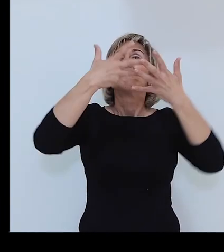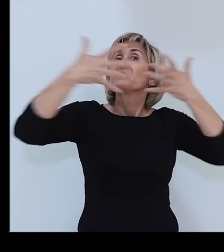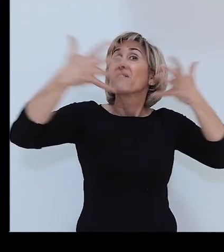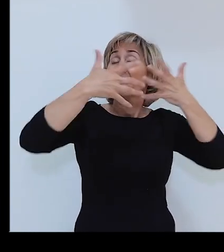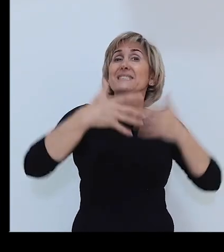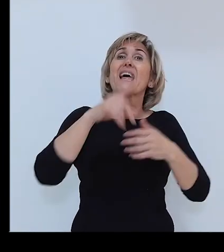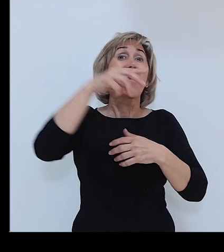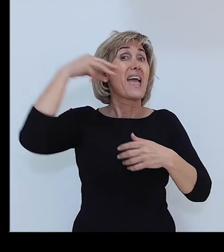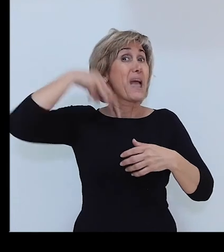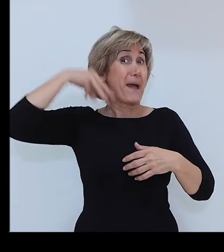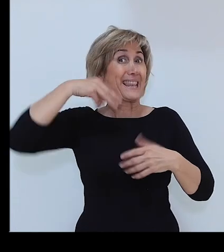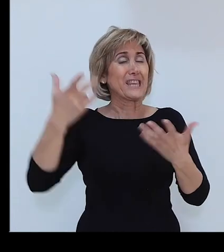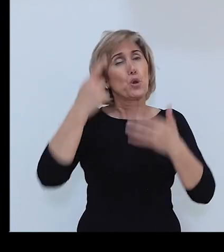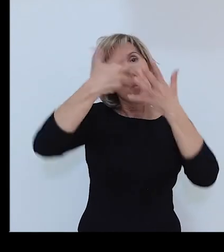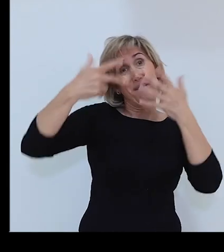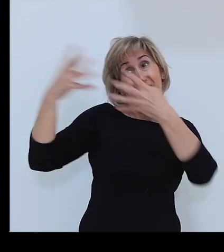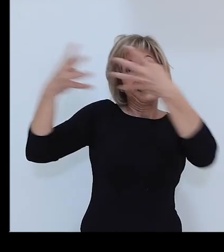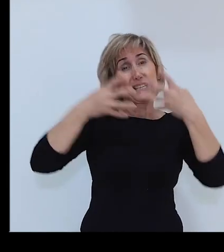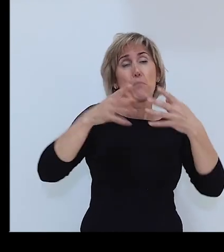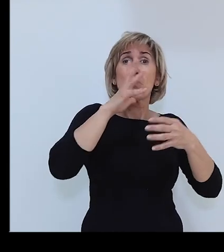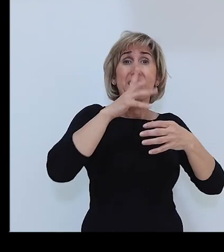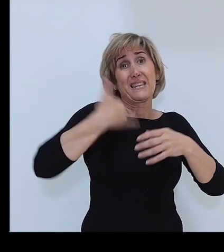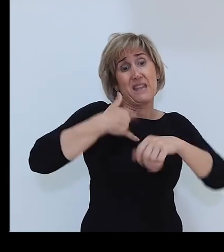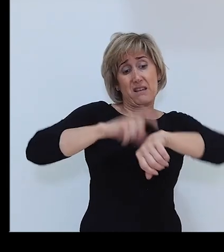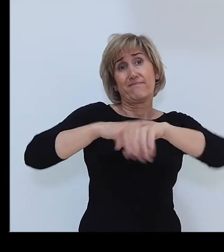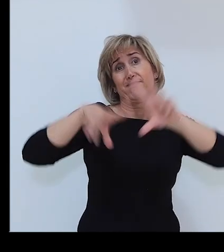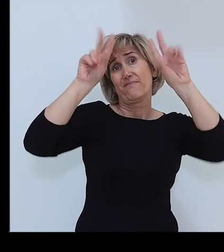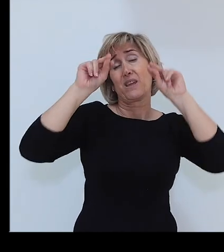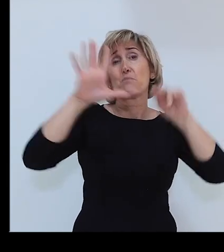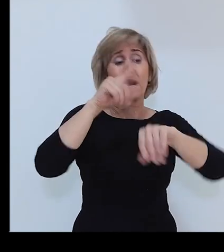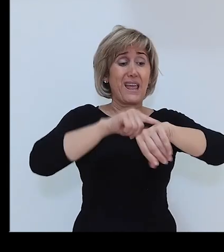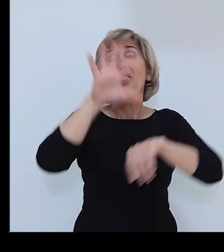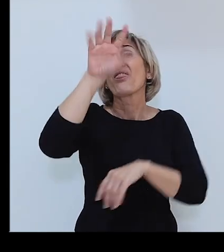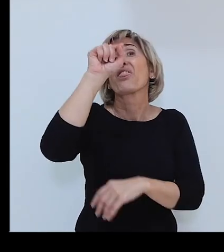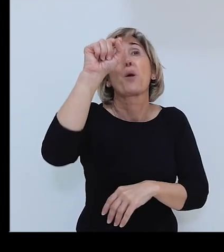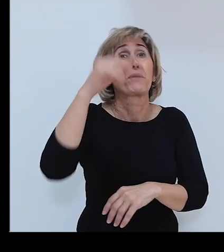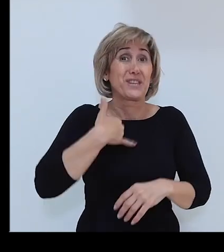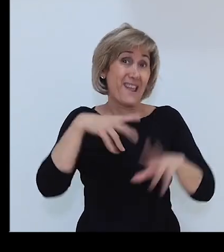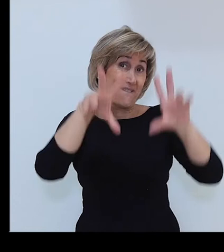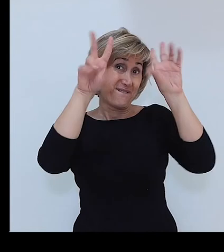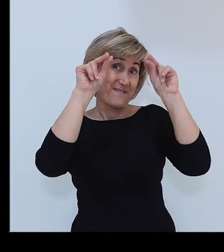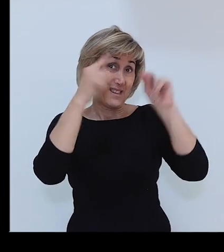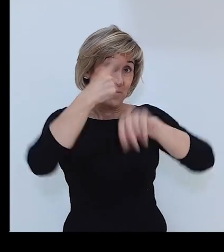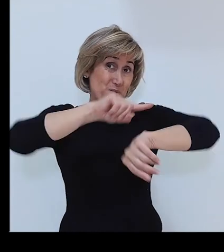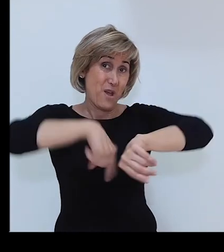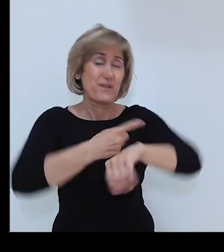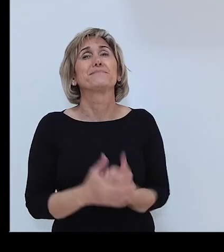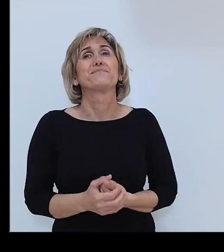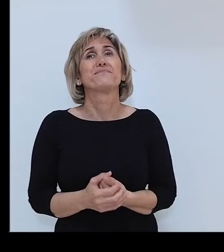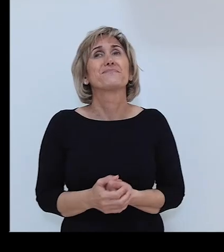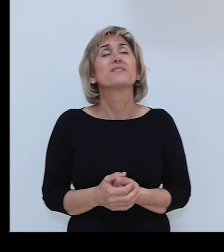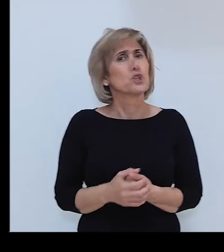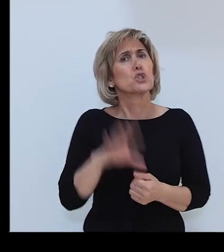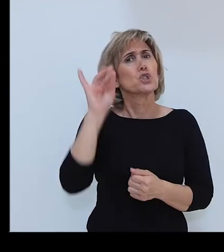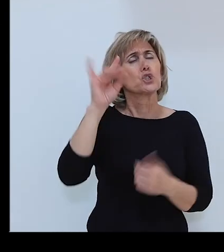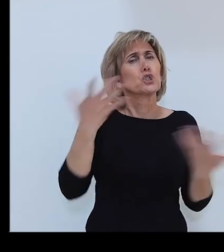Perfecto, pues entonces si Teresa quiere cerrar brevemente y luego sí. Terminamos con una frase de Jared Martino y ya concluimos porque